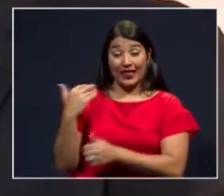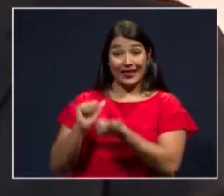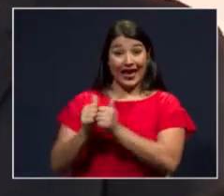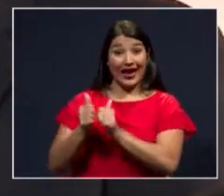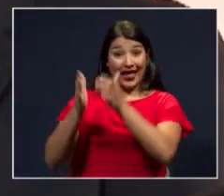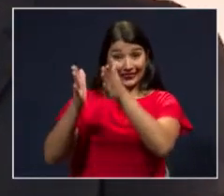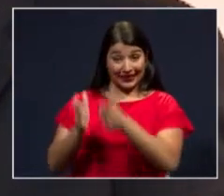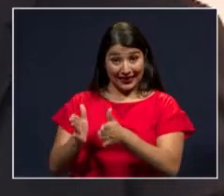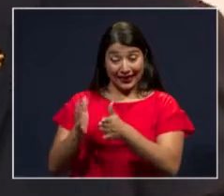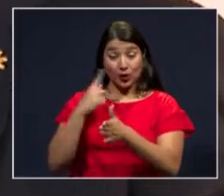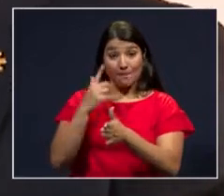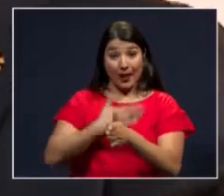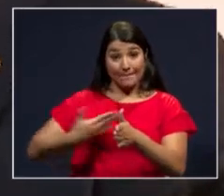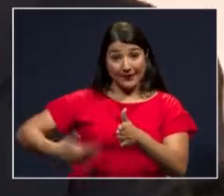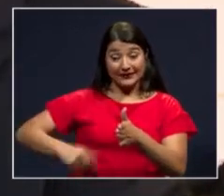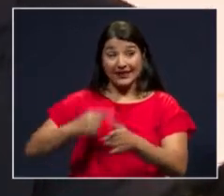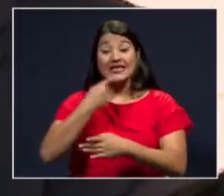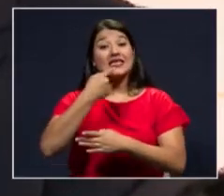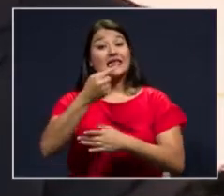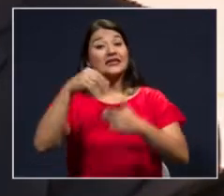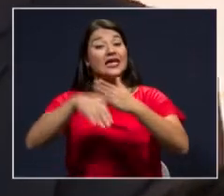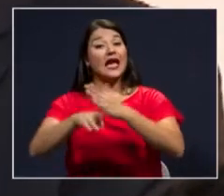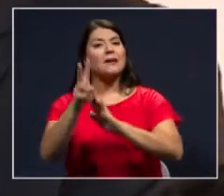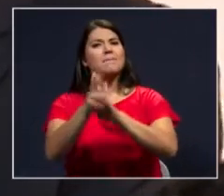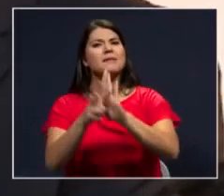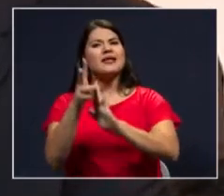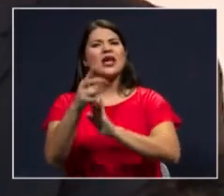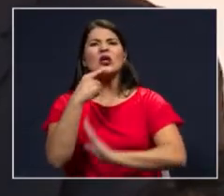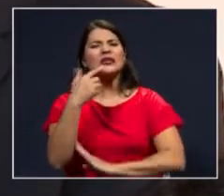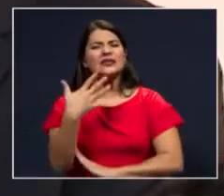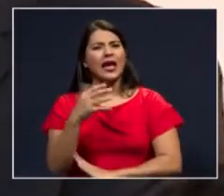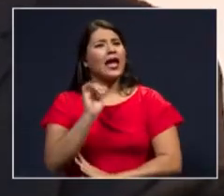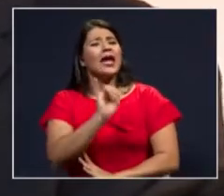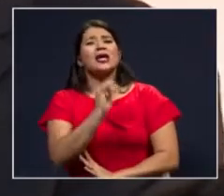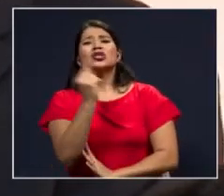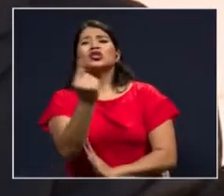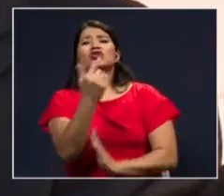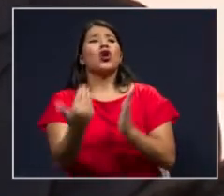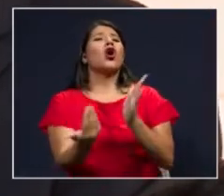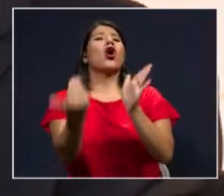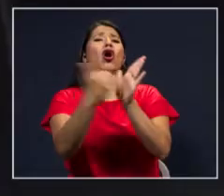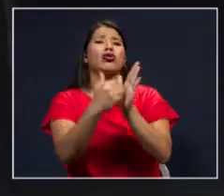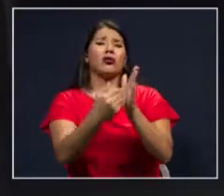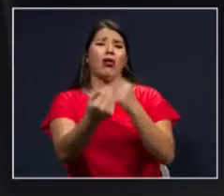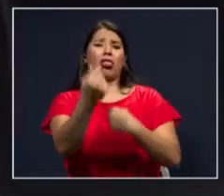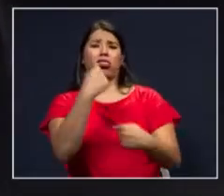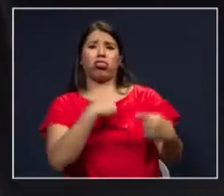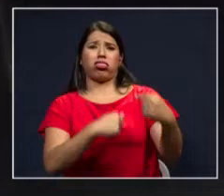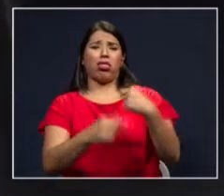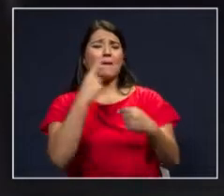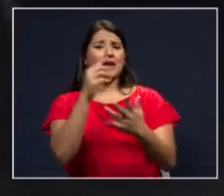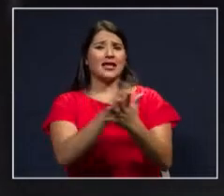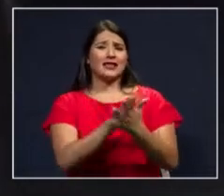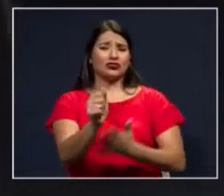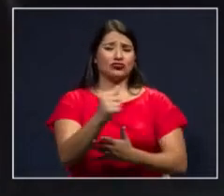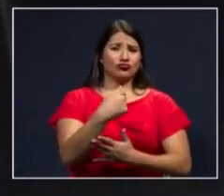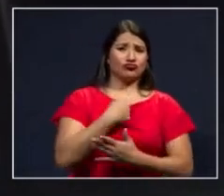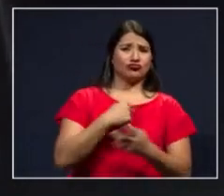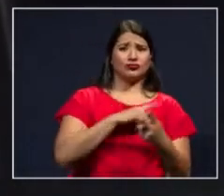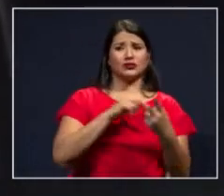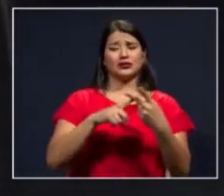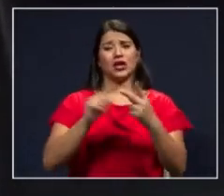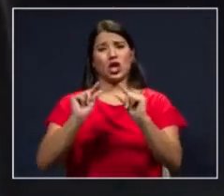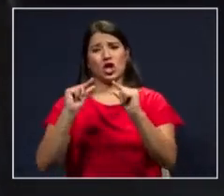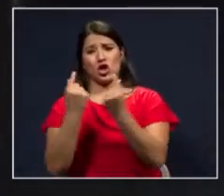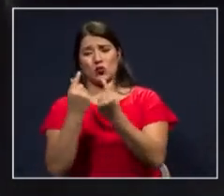presidencia aseguró por medio de un video en sus redes sociales que esto no es más que un nuevo ataque para destruirlo a él y a su nueva